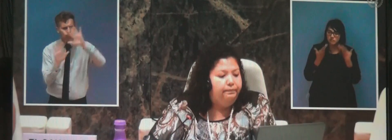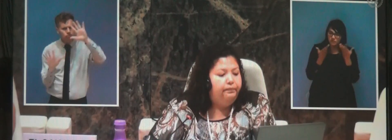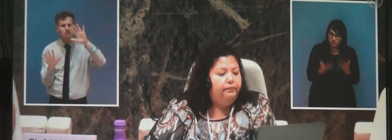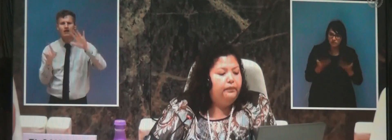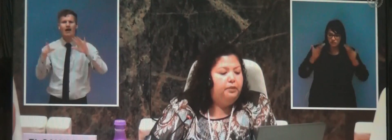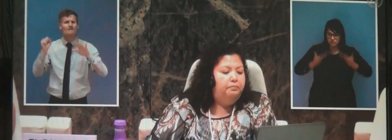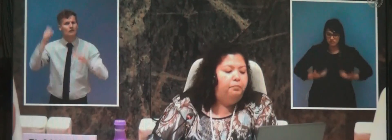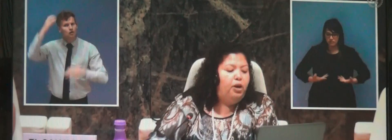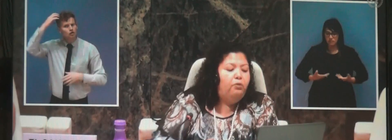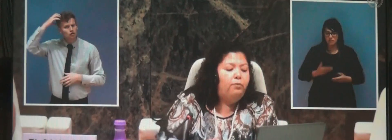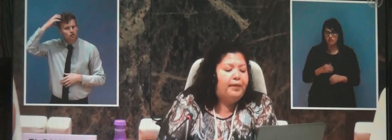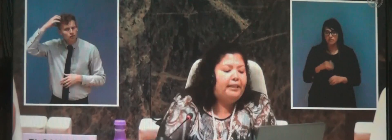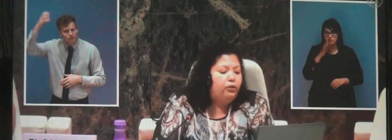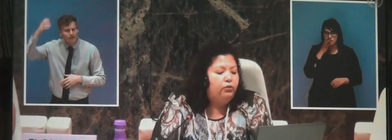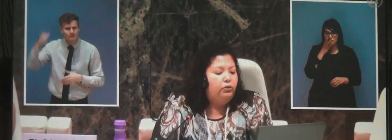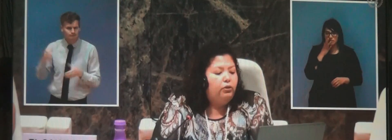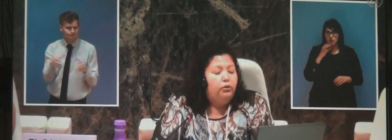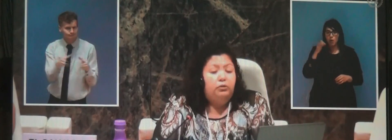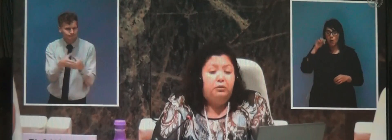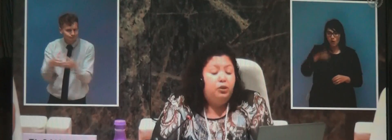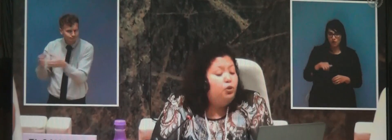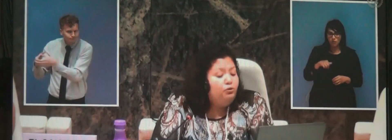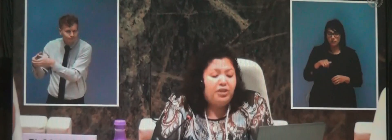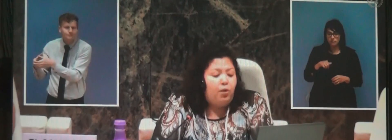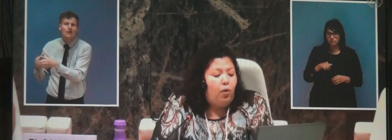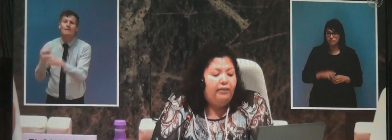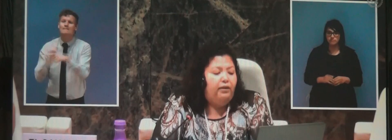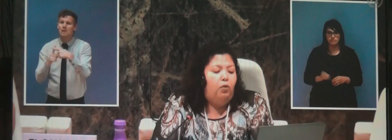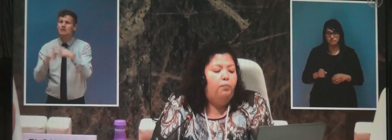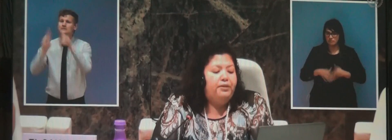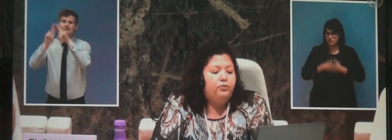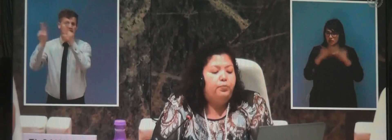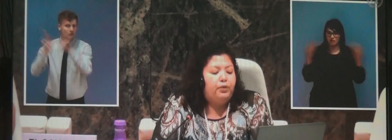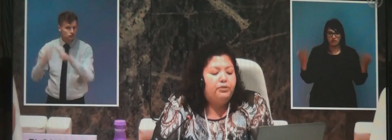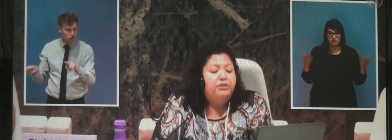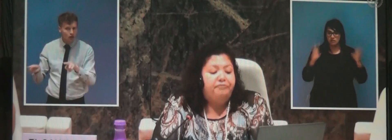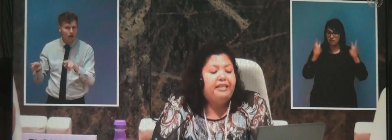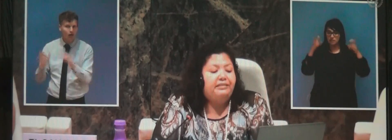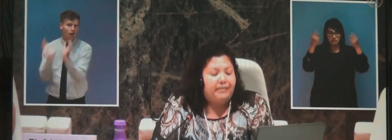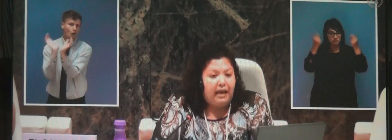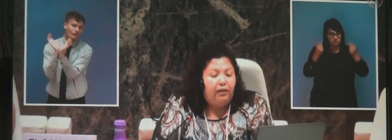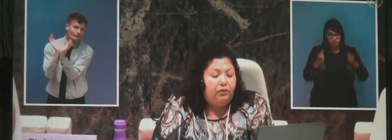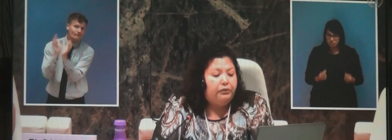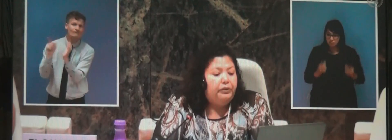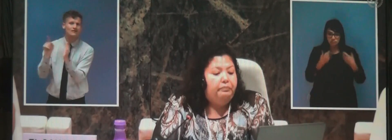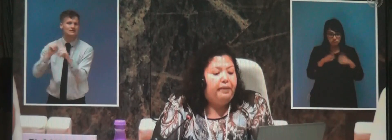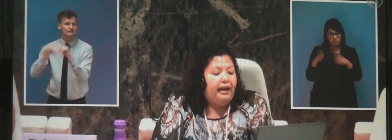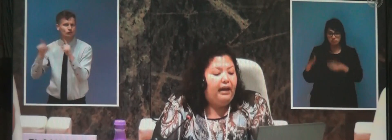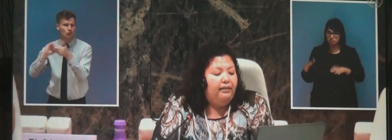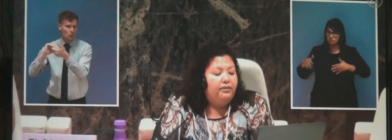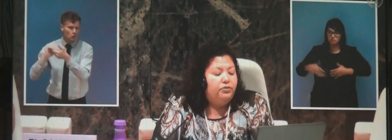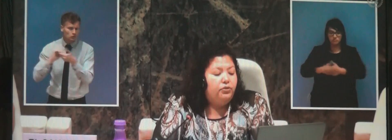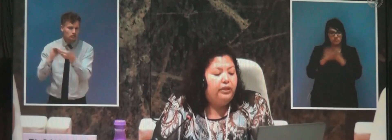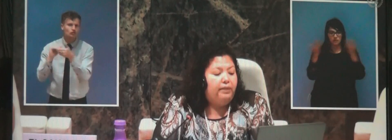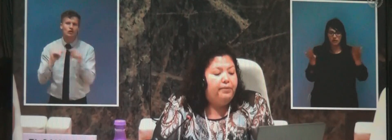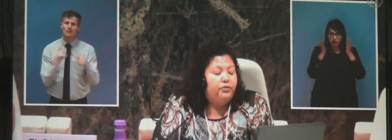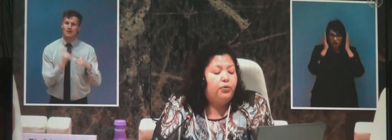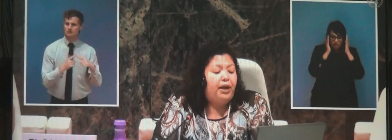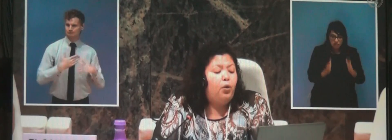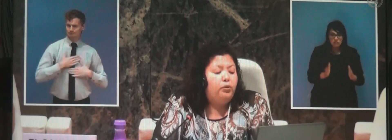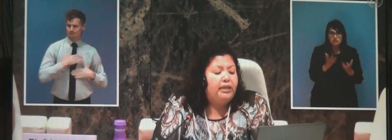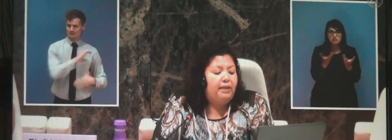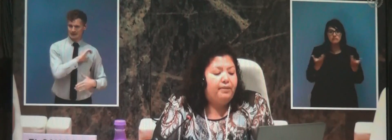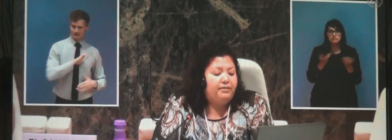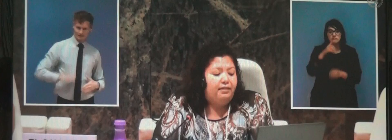humanitaria. Por el momento, no se cuenta con un presupuesto diferenciado para la atención de las